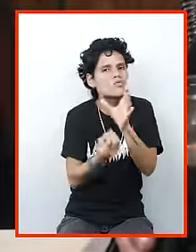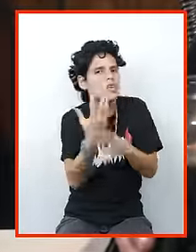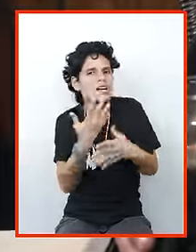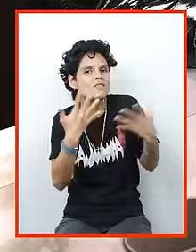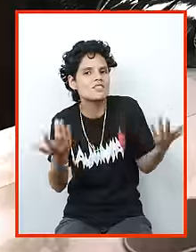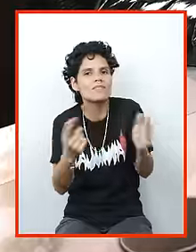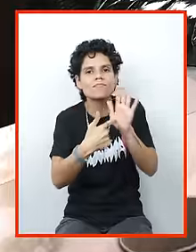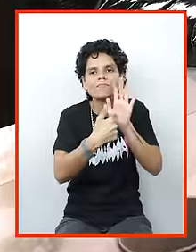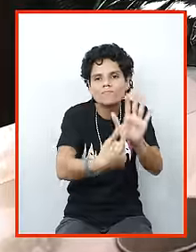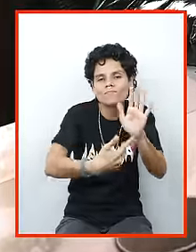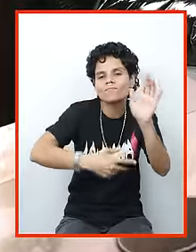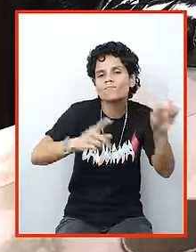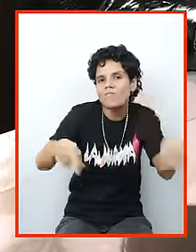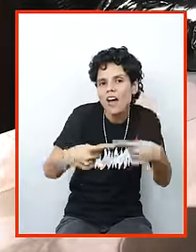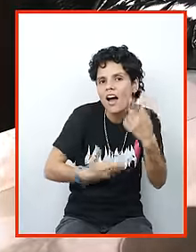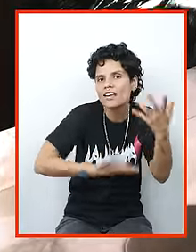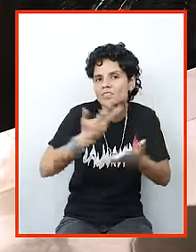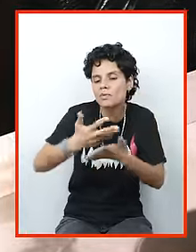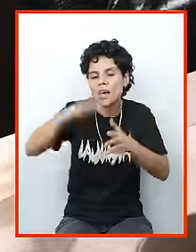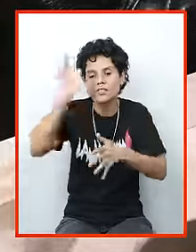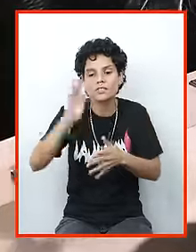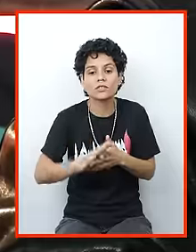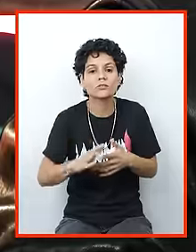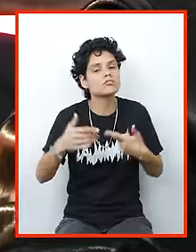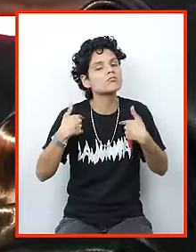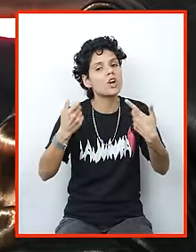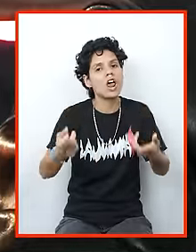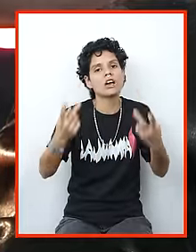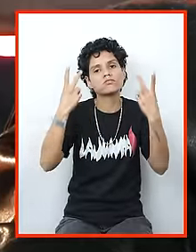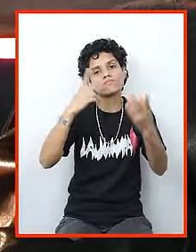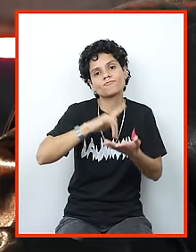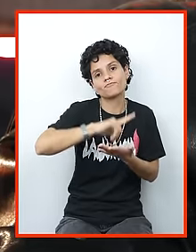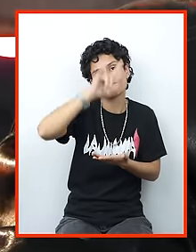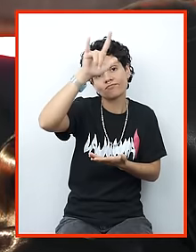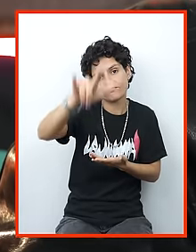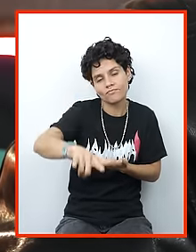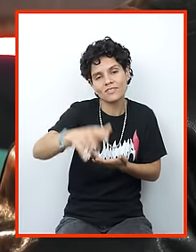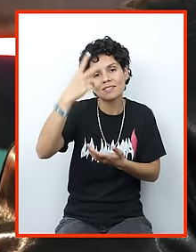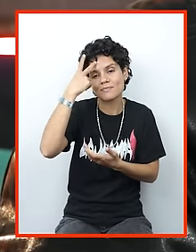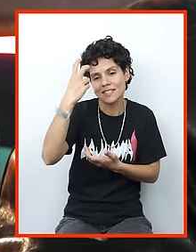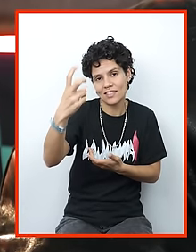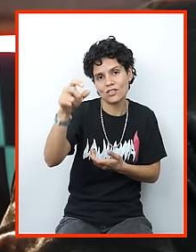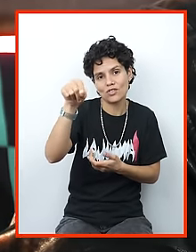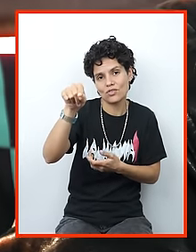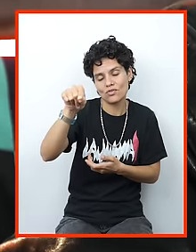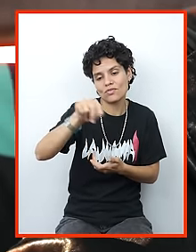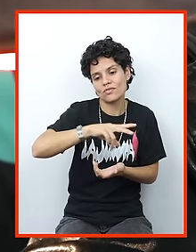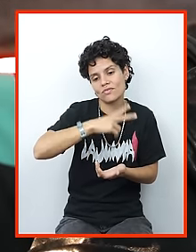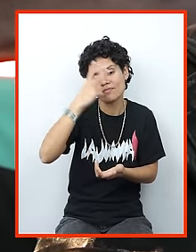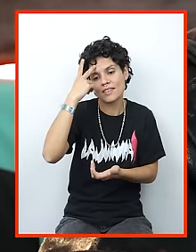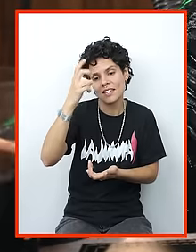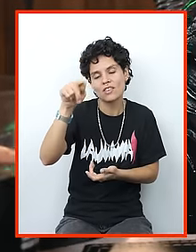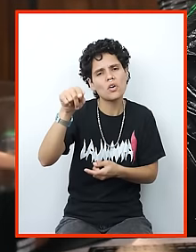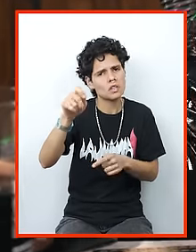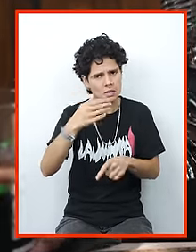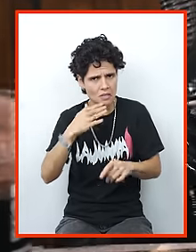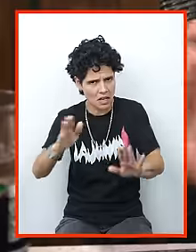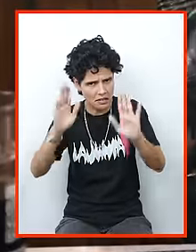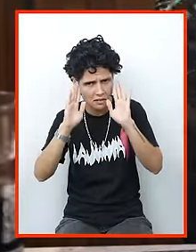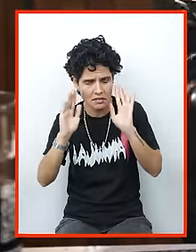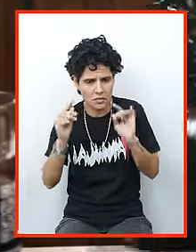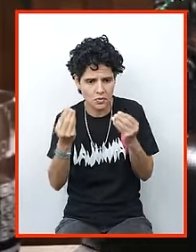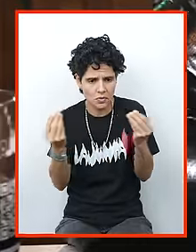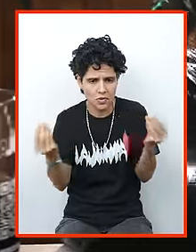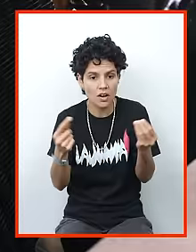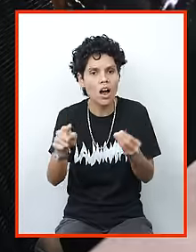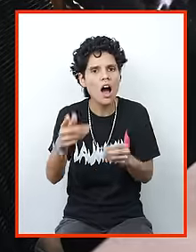más videos. ¿Qué es lo que...? Sí, o sea, viajar, ahora vamos a ir a México a cantar, hacer el release party, pero allá en México, porque igual buena. No escuchan